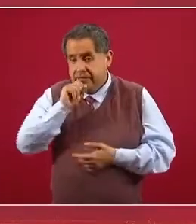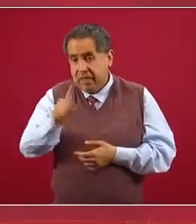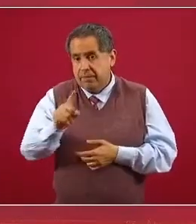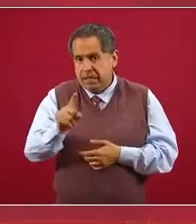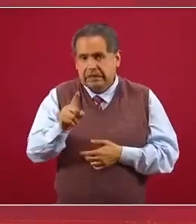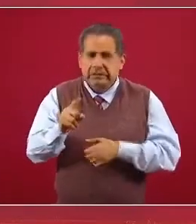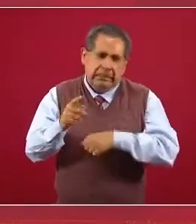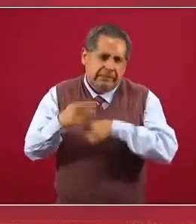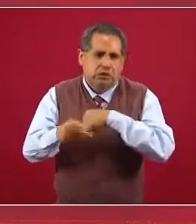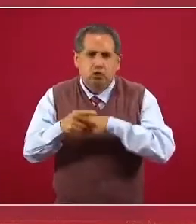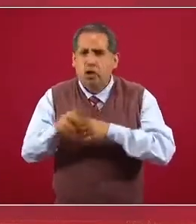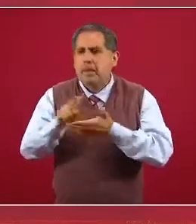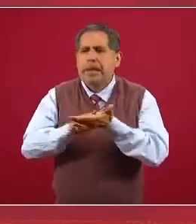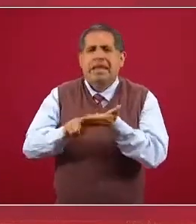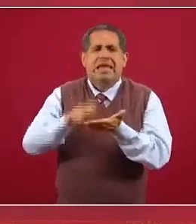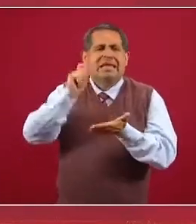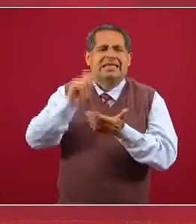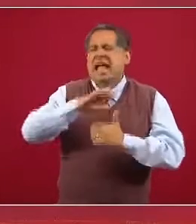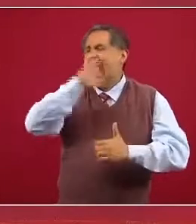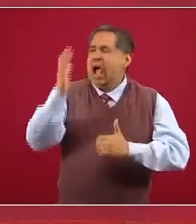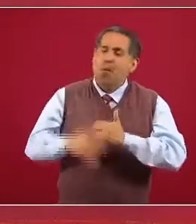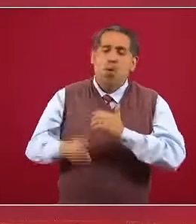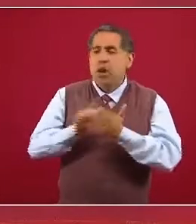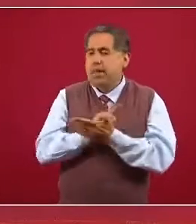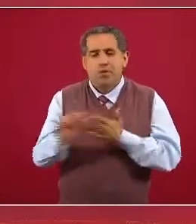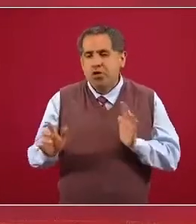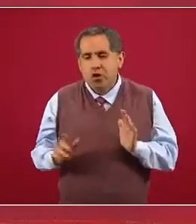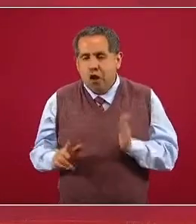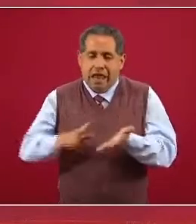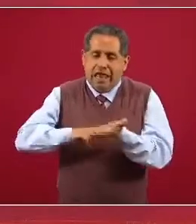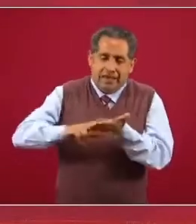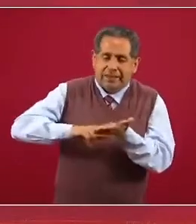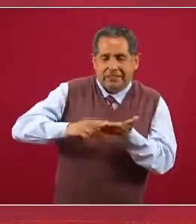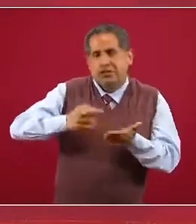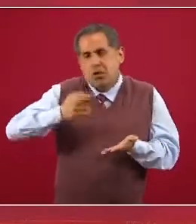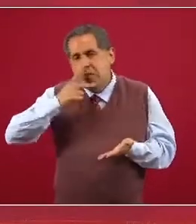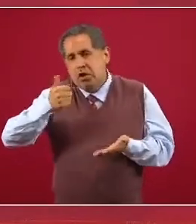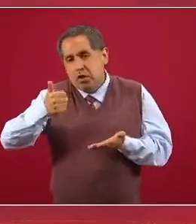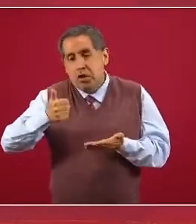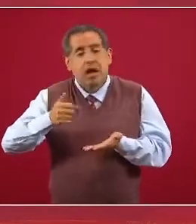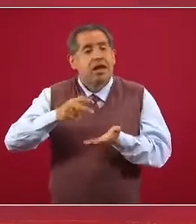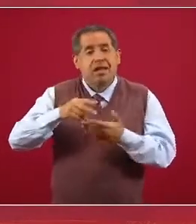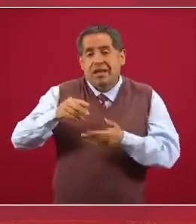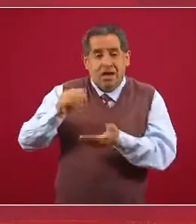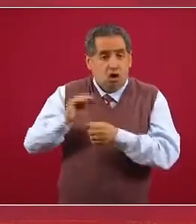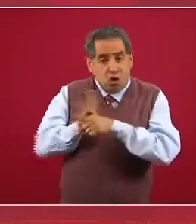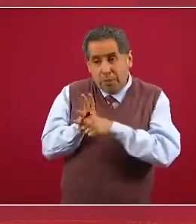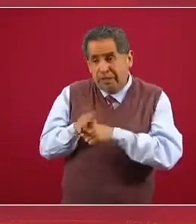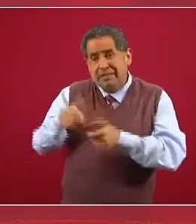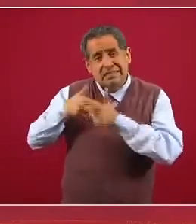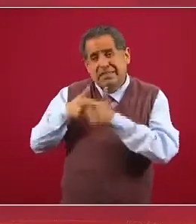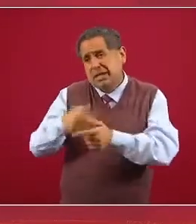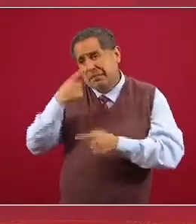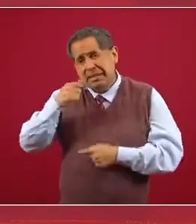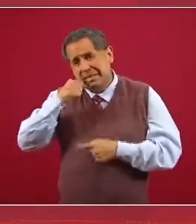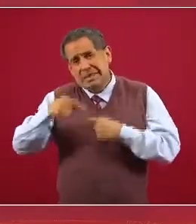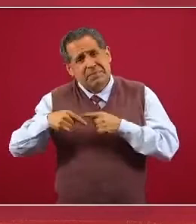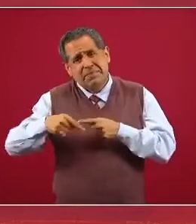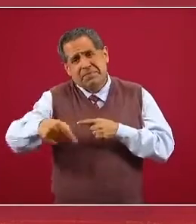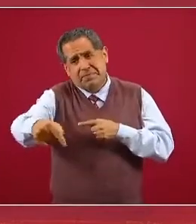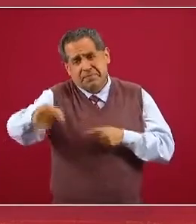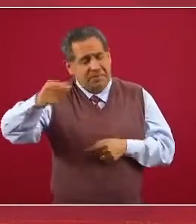un nivel de riesgo es decir qué riesgo se acaba estamos siempre hemos comentado que la epidemia continúa y que méxico esperamos una